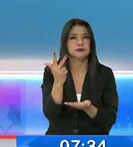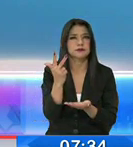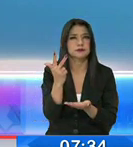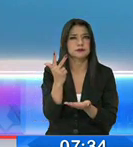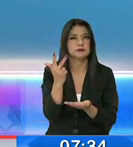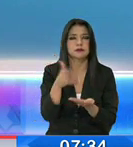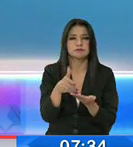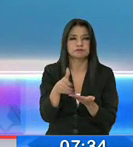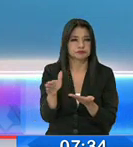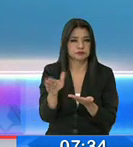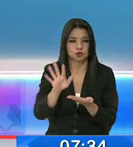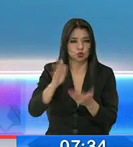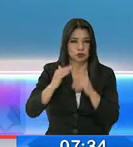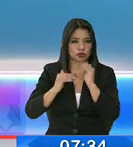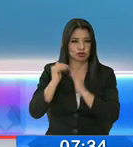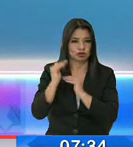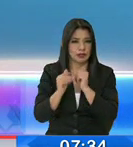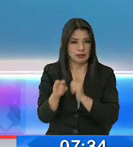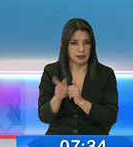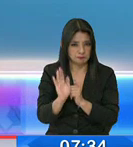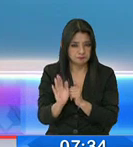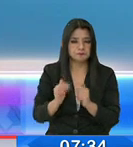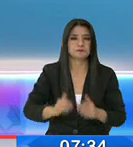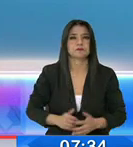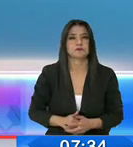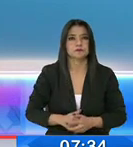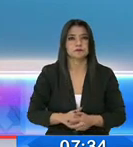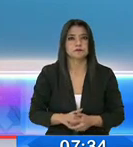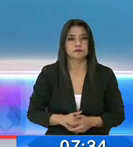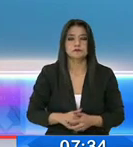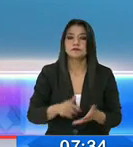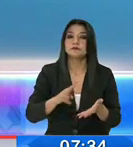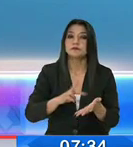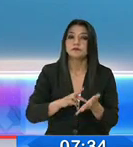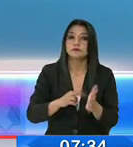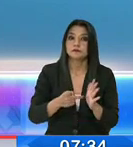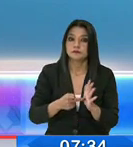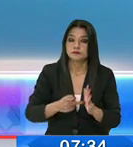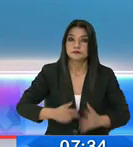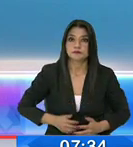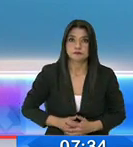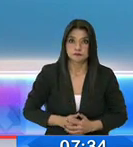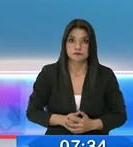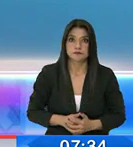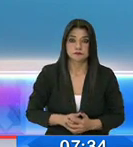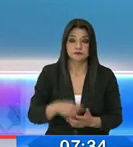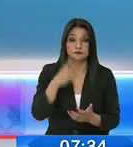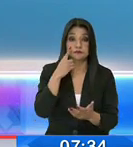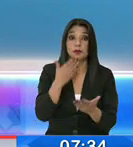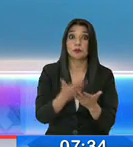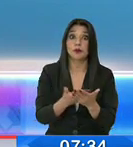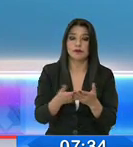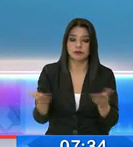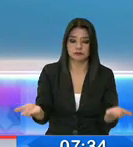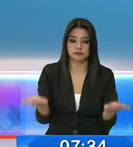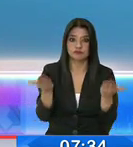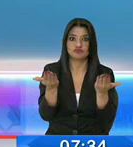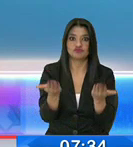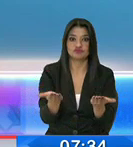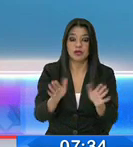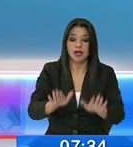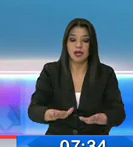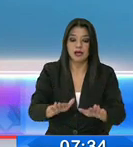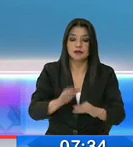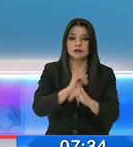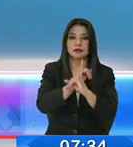3 esto indica que efectivamente los indicios que nosotros como instituciones